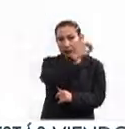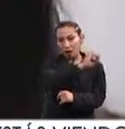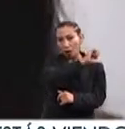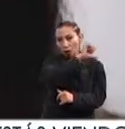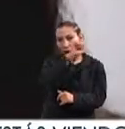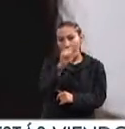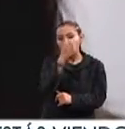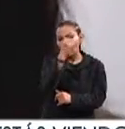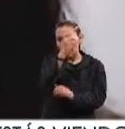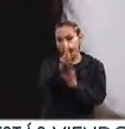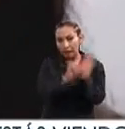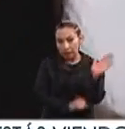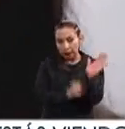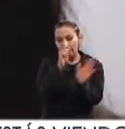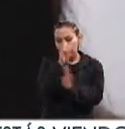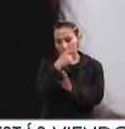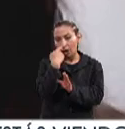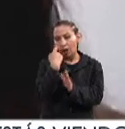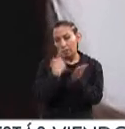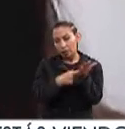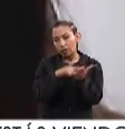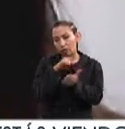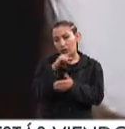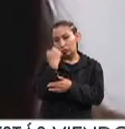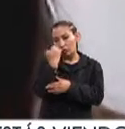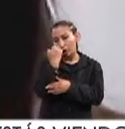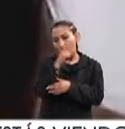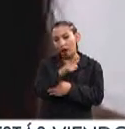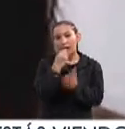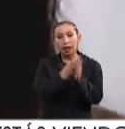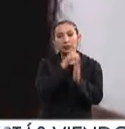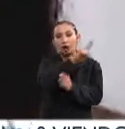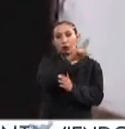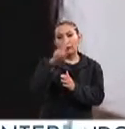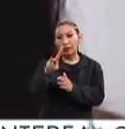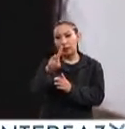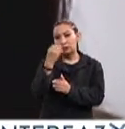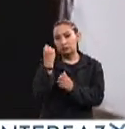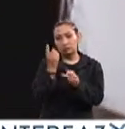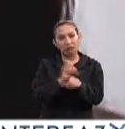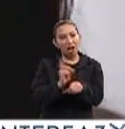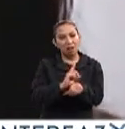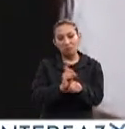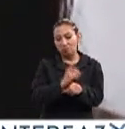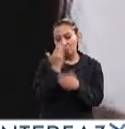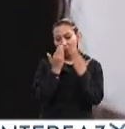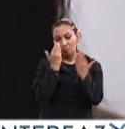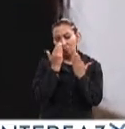0, 9 meses en la misma UTEC. Correcto. Teníamos clases de lunes a viernes, todos los días.